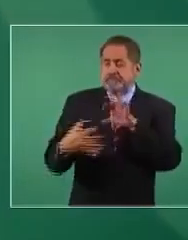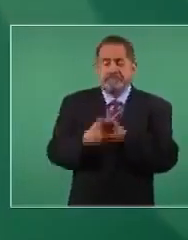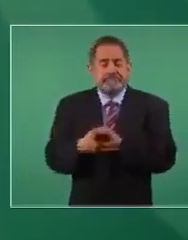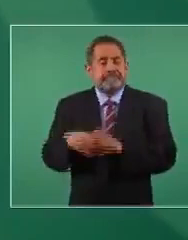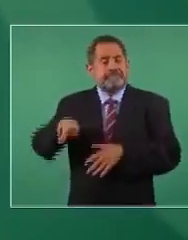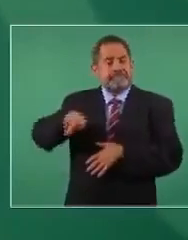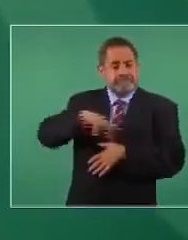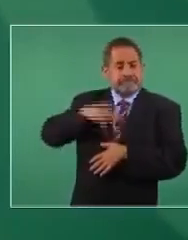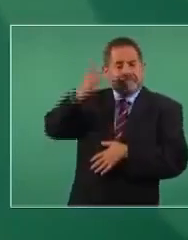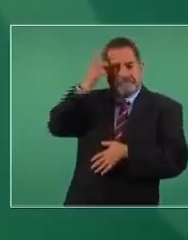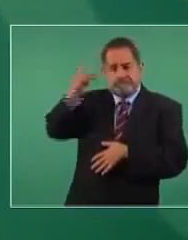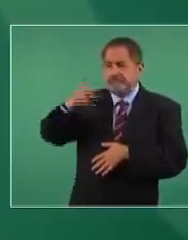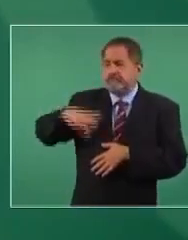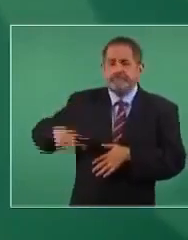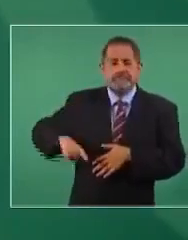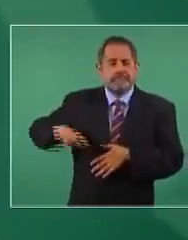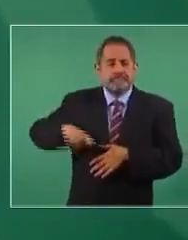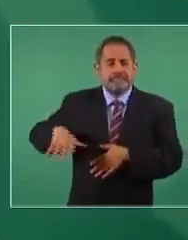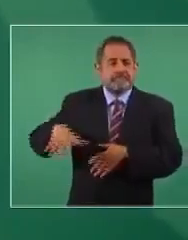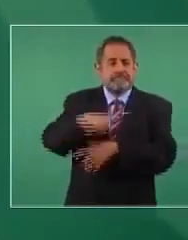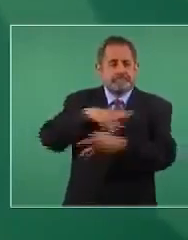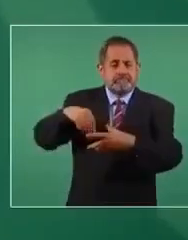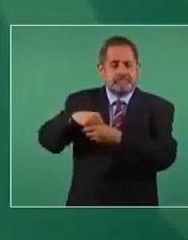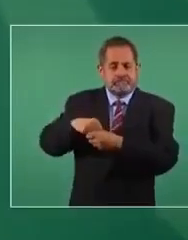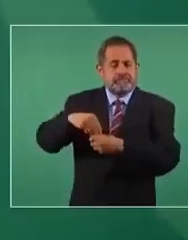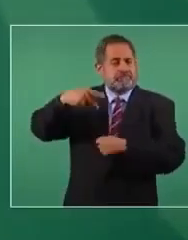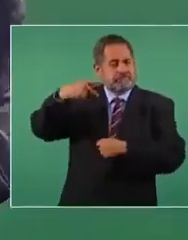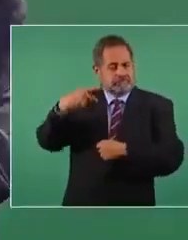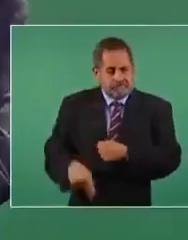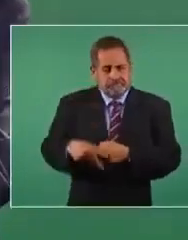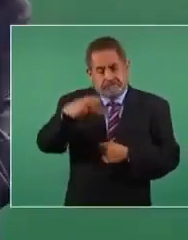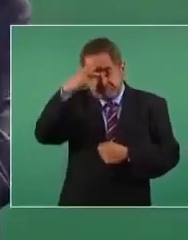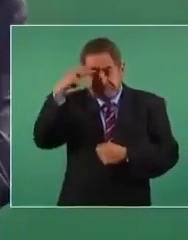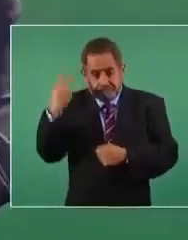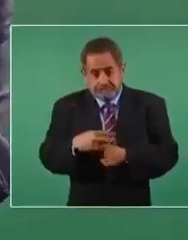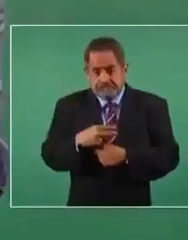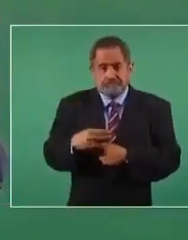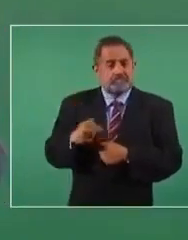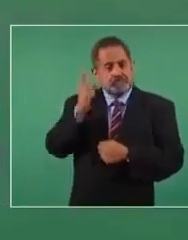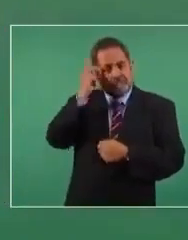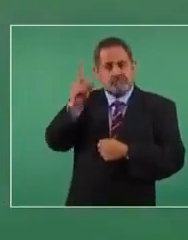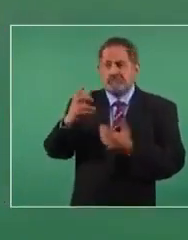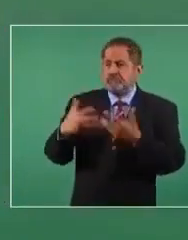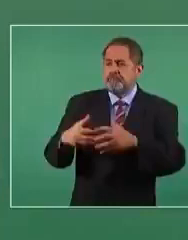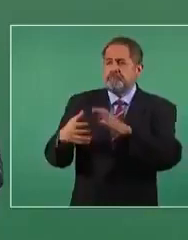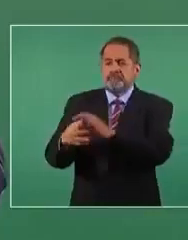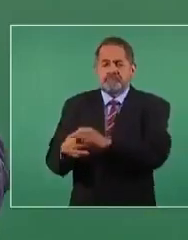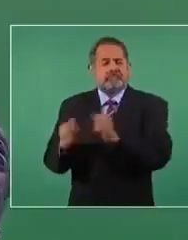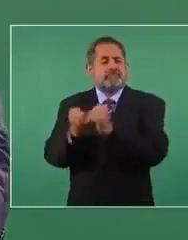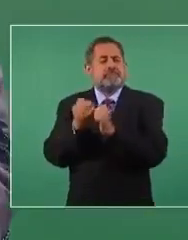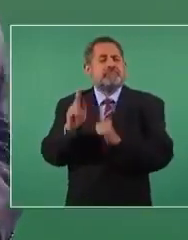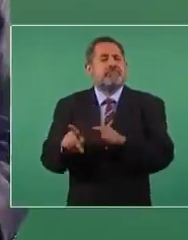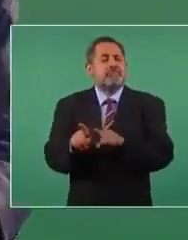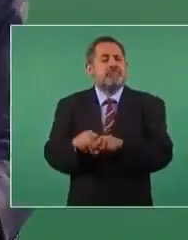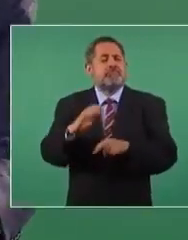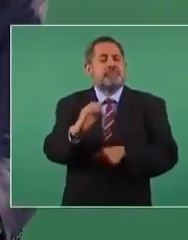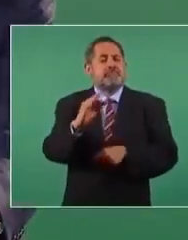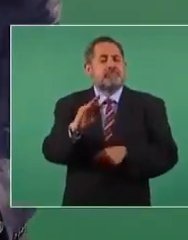haya certidumbre. Y luego después dice solamente la pregunta que se le retiraría el